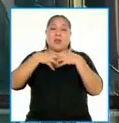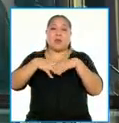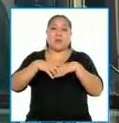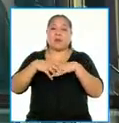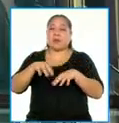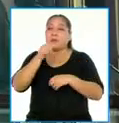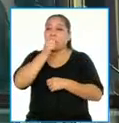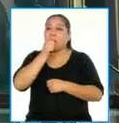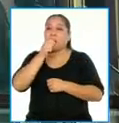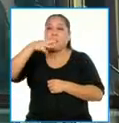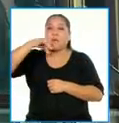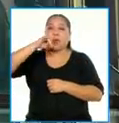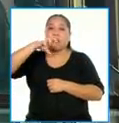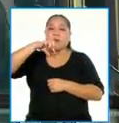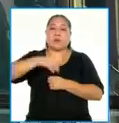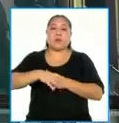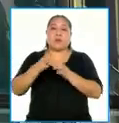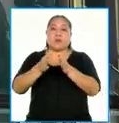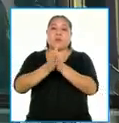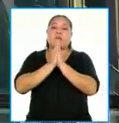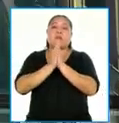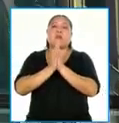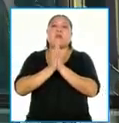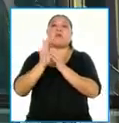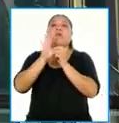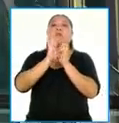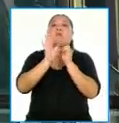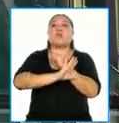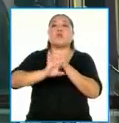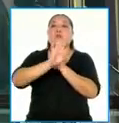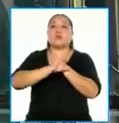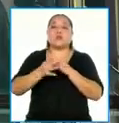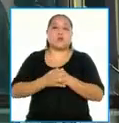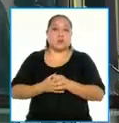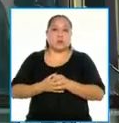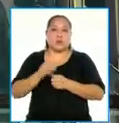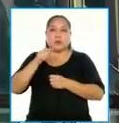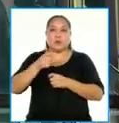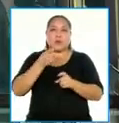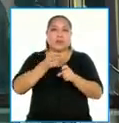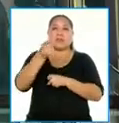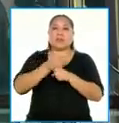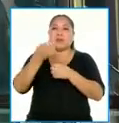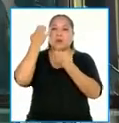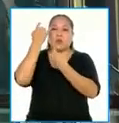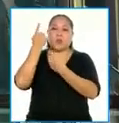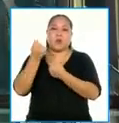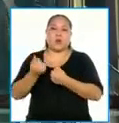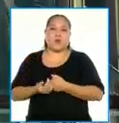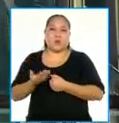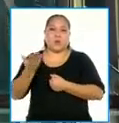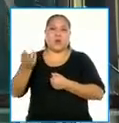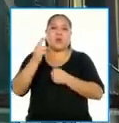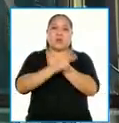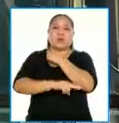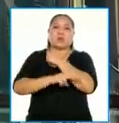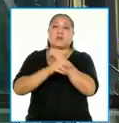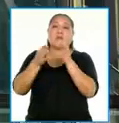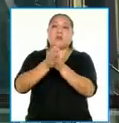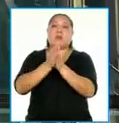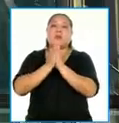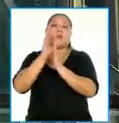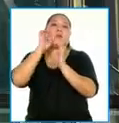MIPES están pidiendo una salvaguarda a las importaciones porque viene afectando la economía nacional y se